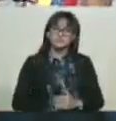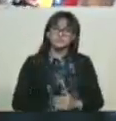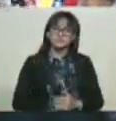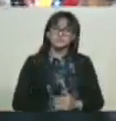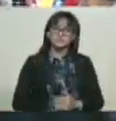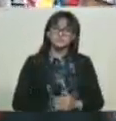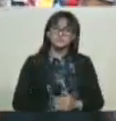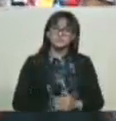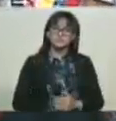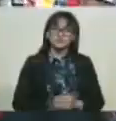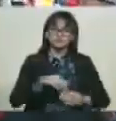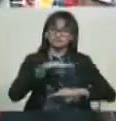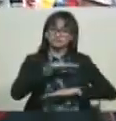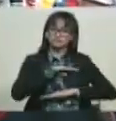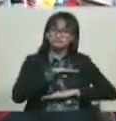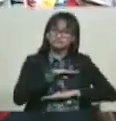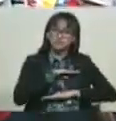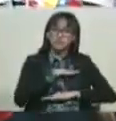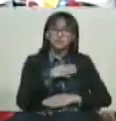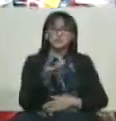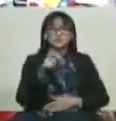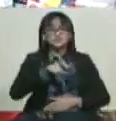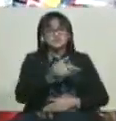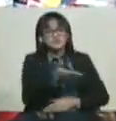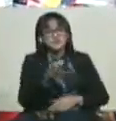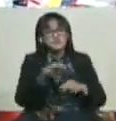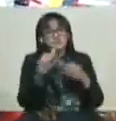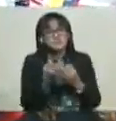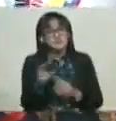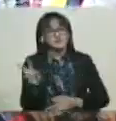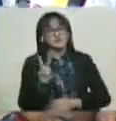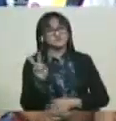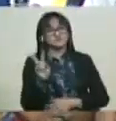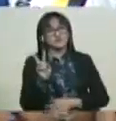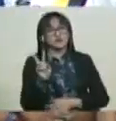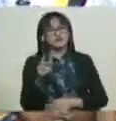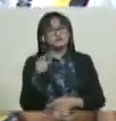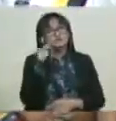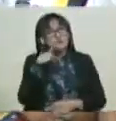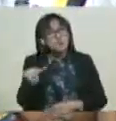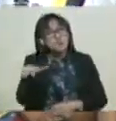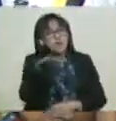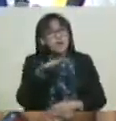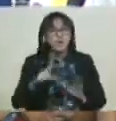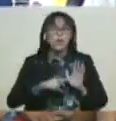que generen la satisfacción de las necesidades de la familia y del pueblo en general